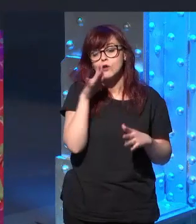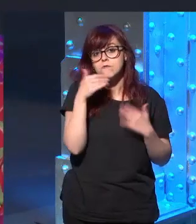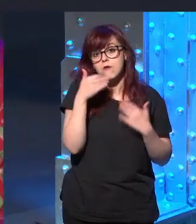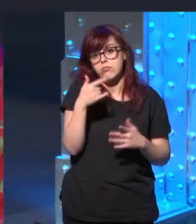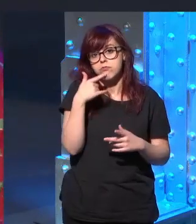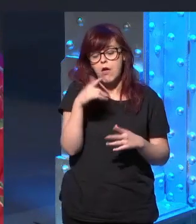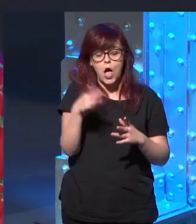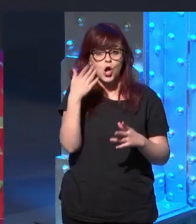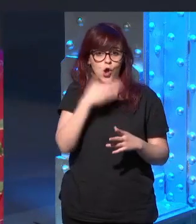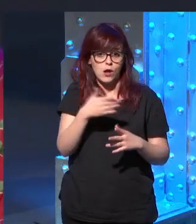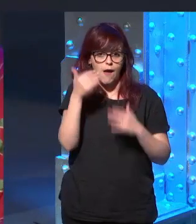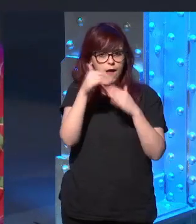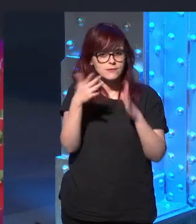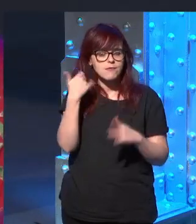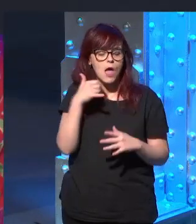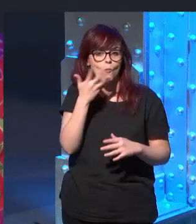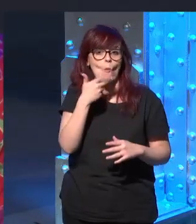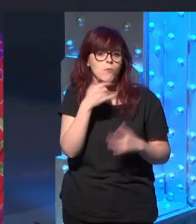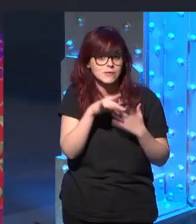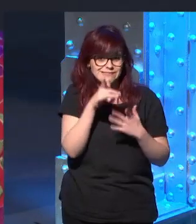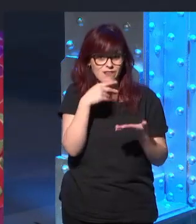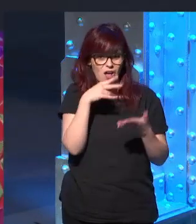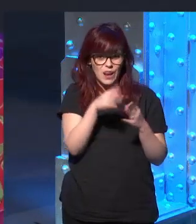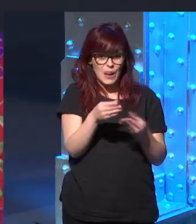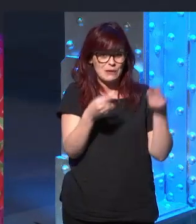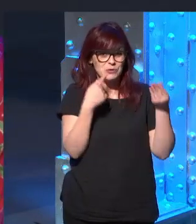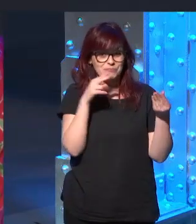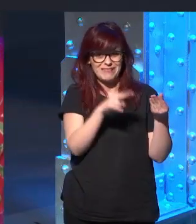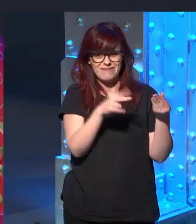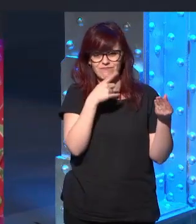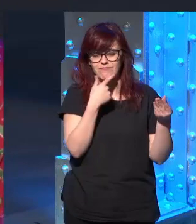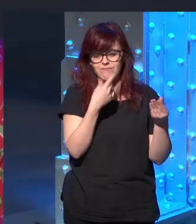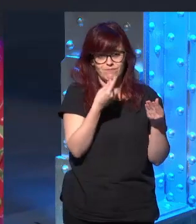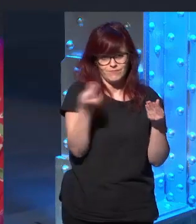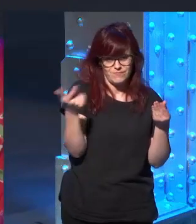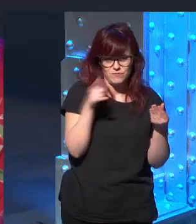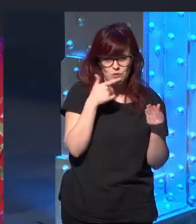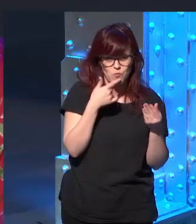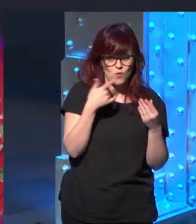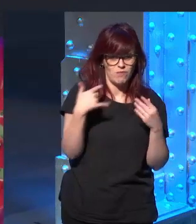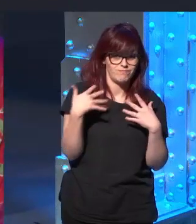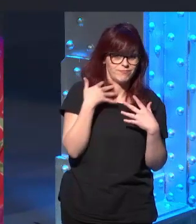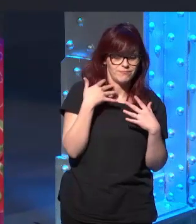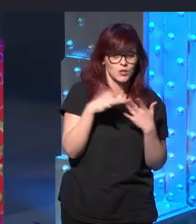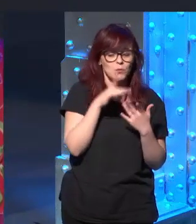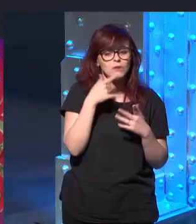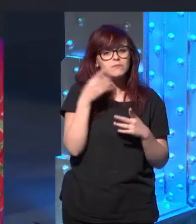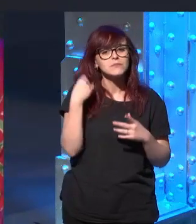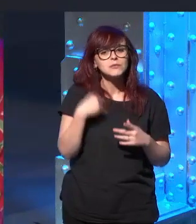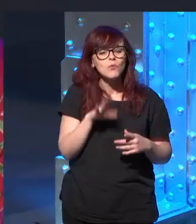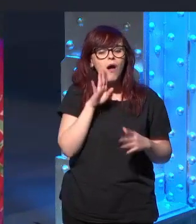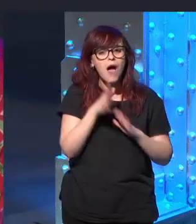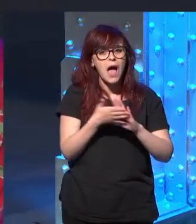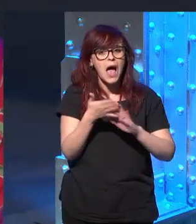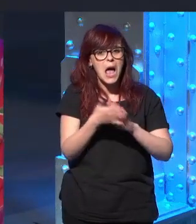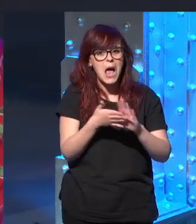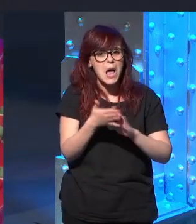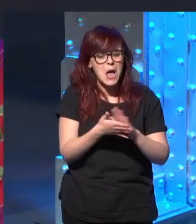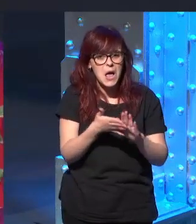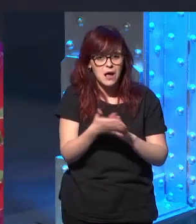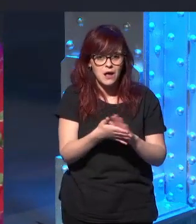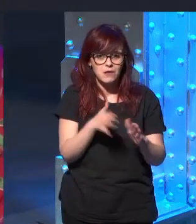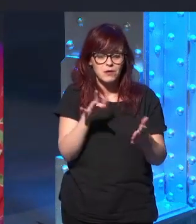porque si no, saldría corriendo. Esa elección que habéis dicho, que habéis indicado, ¿no? De obras que